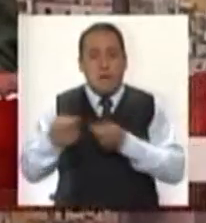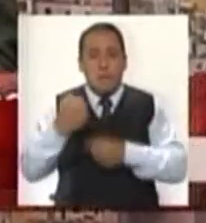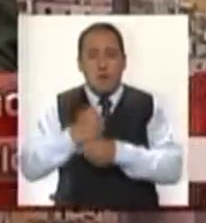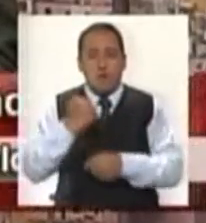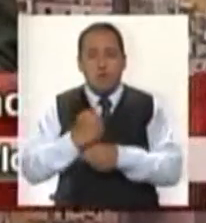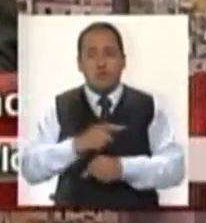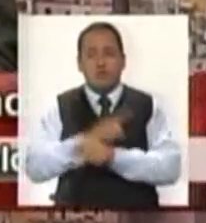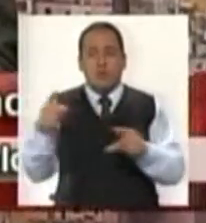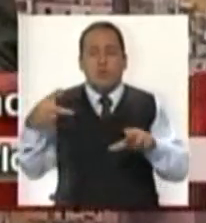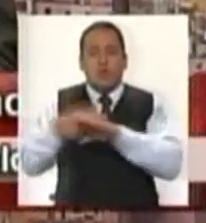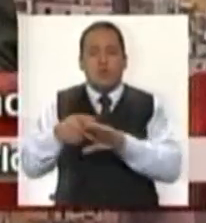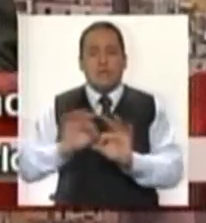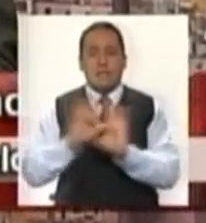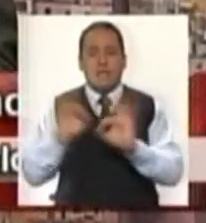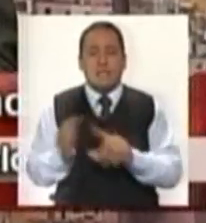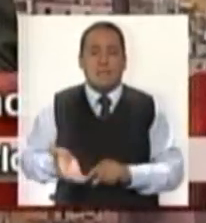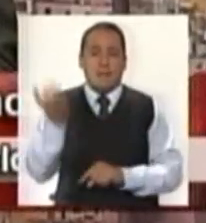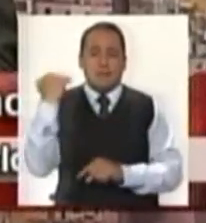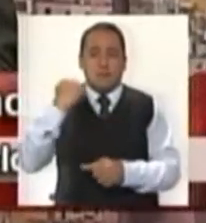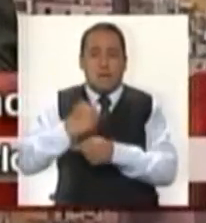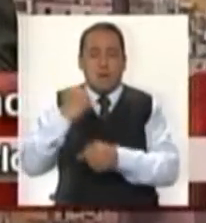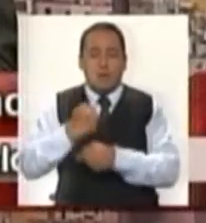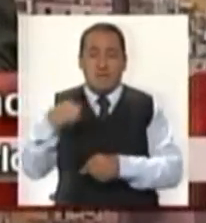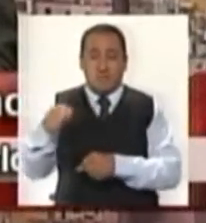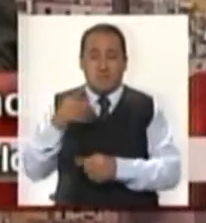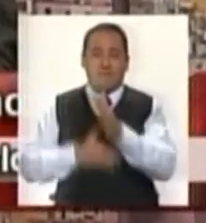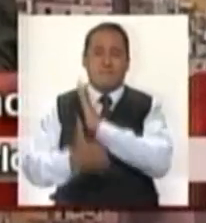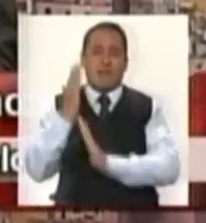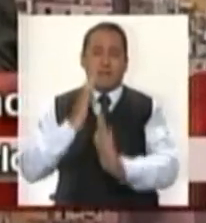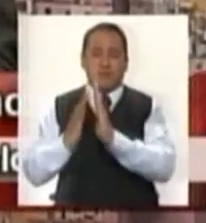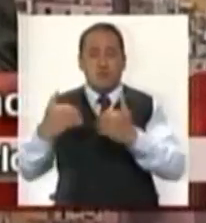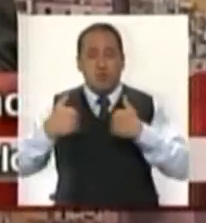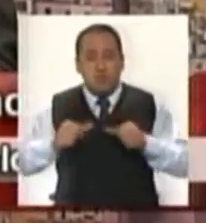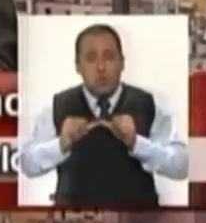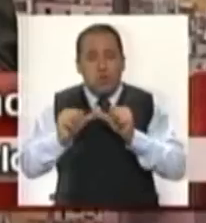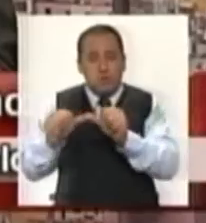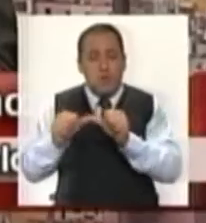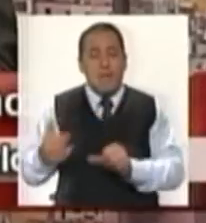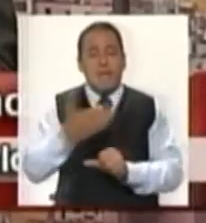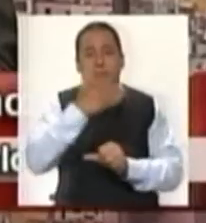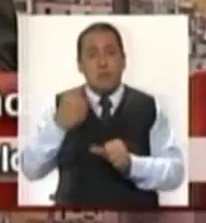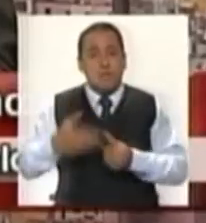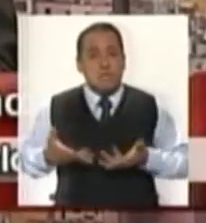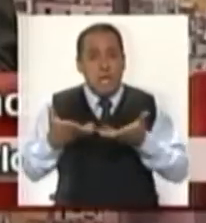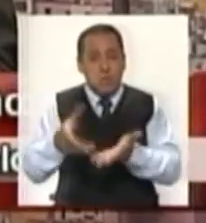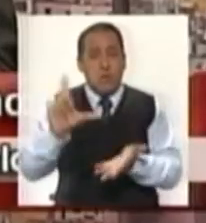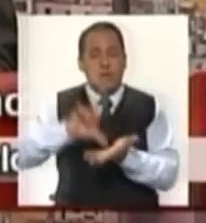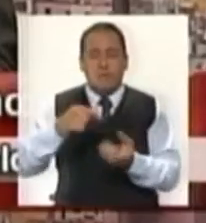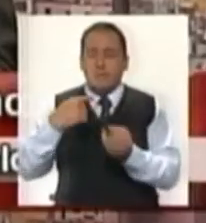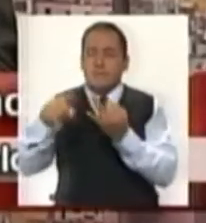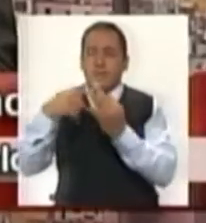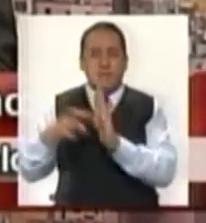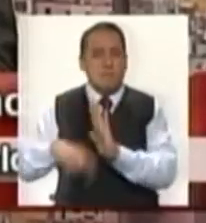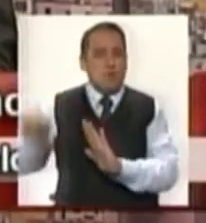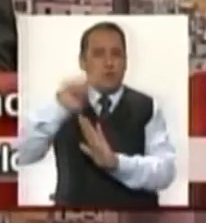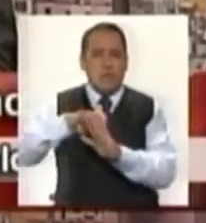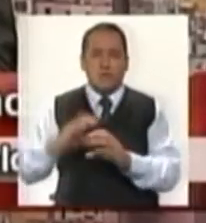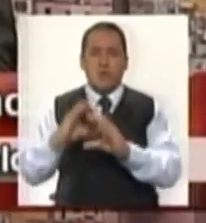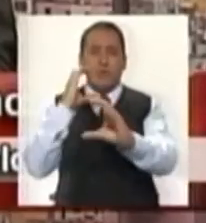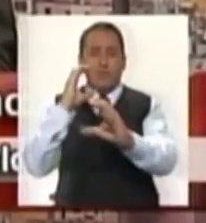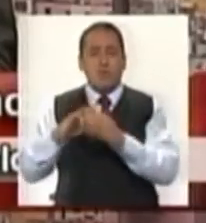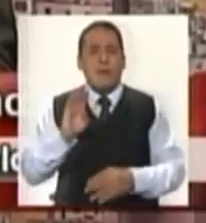ninguna de las obras heredadas de la gestión anterior. Eso es falso. Hemos continuado y mejorado. Y le hemos dado a Lima nuevos proyectos en transporte,